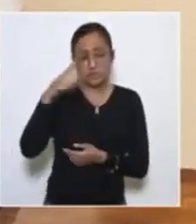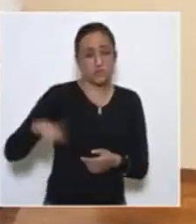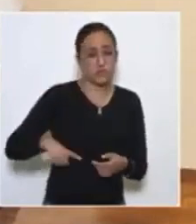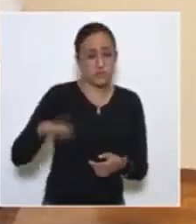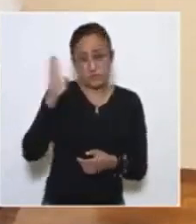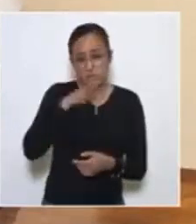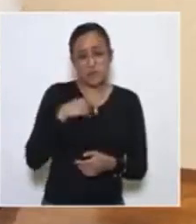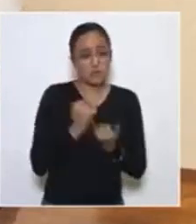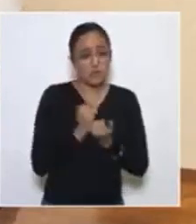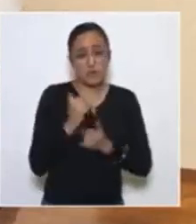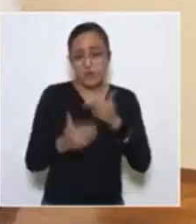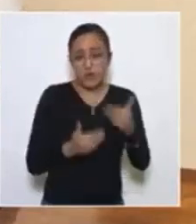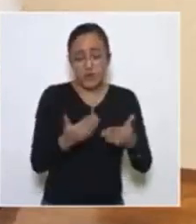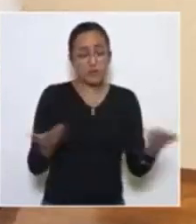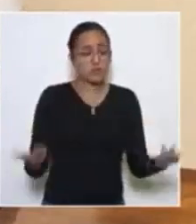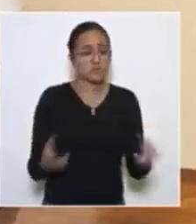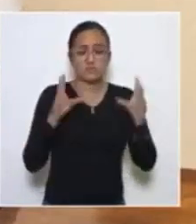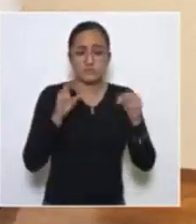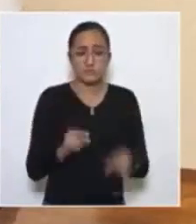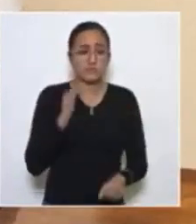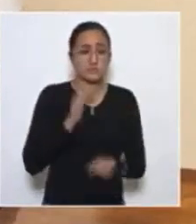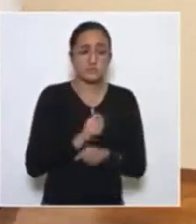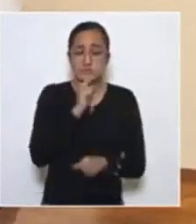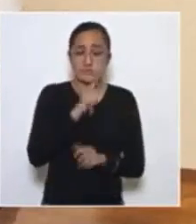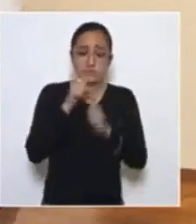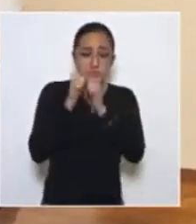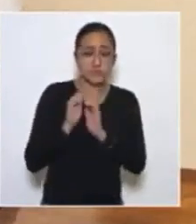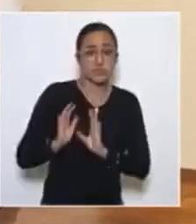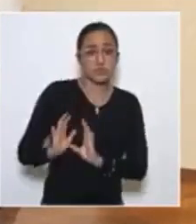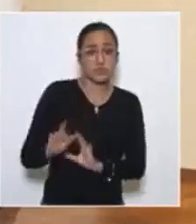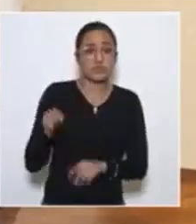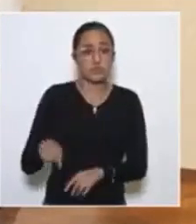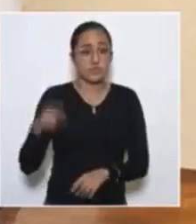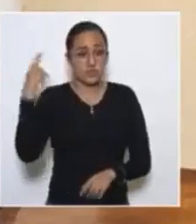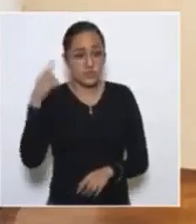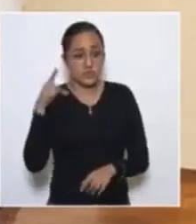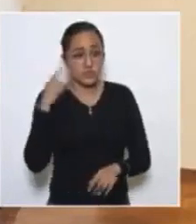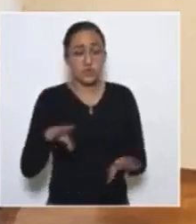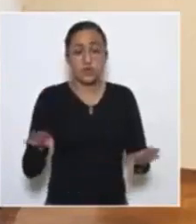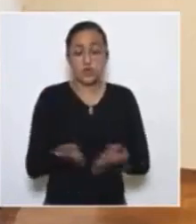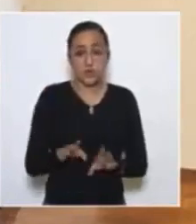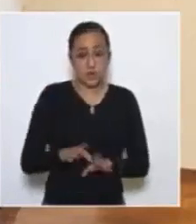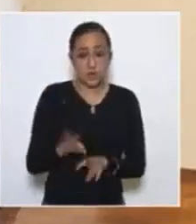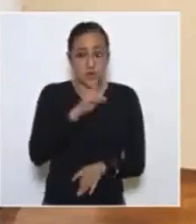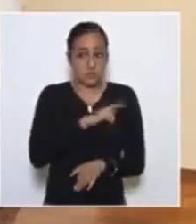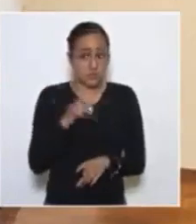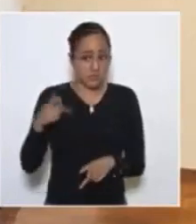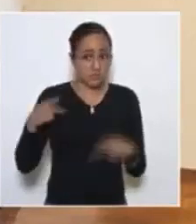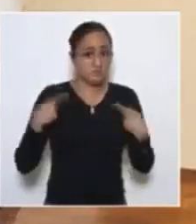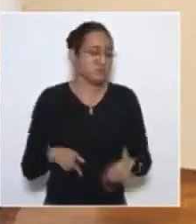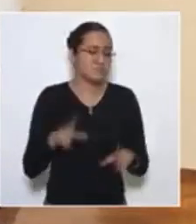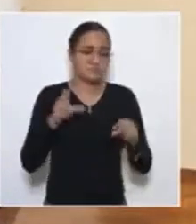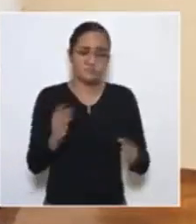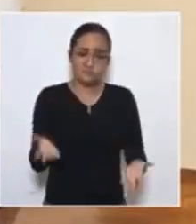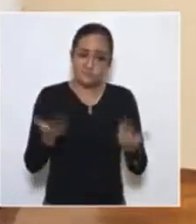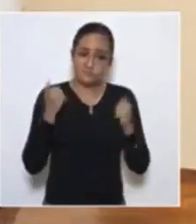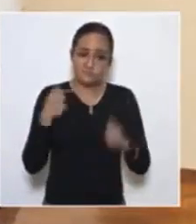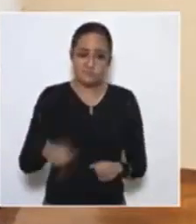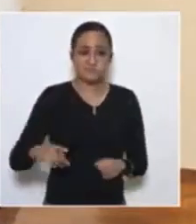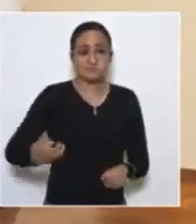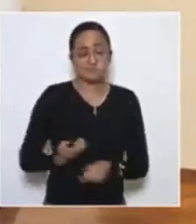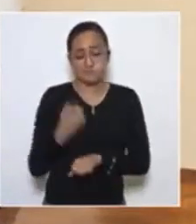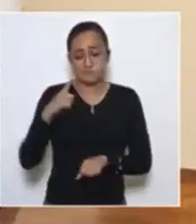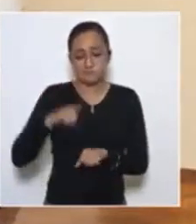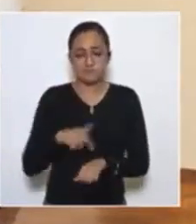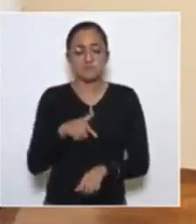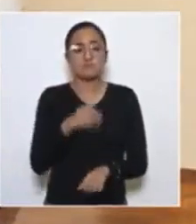pensaban? ¿Que iban a quedarse los monumentos históricos de Puebla en manos privadas? ¿Y que ese